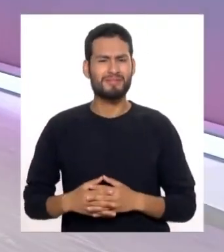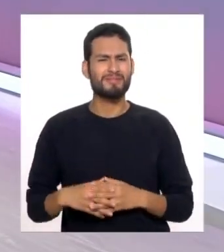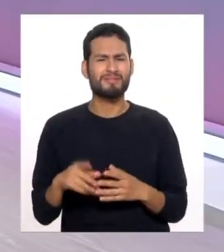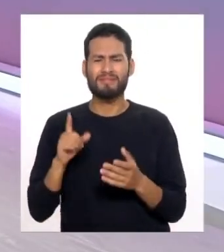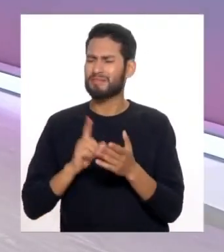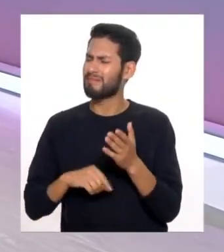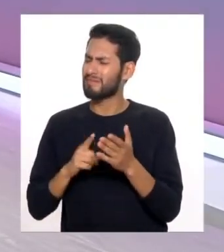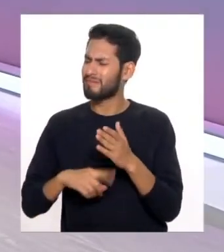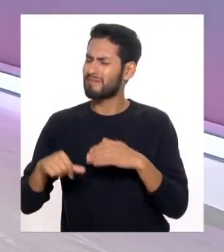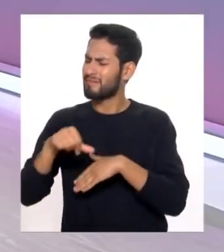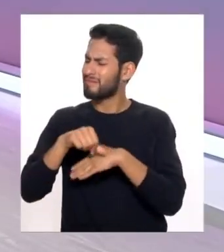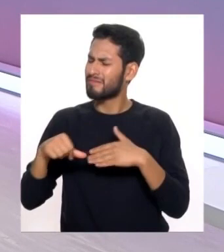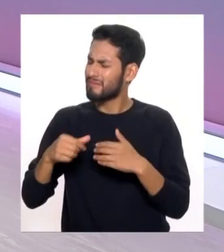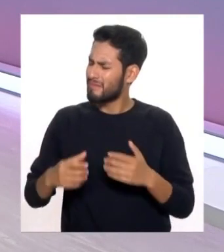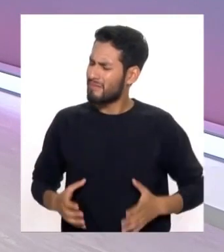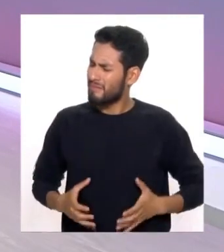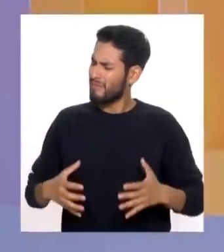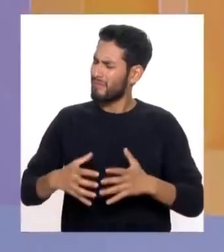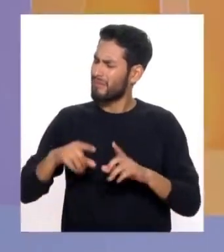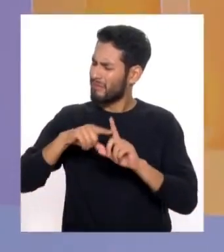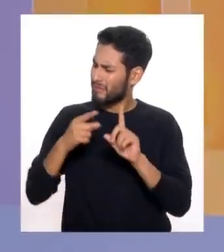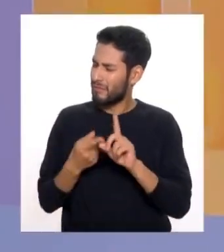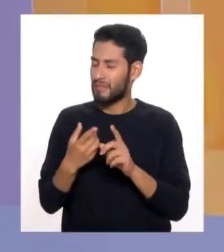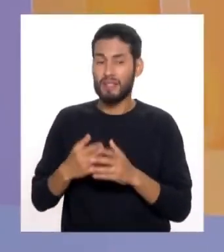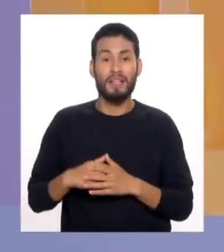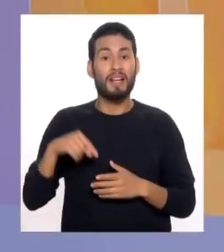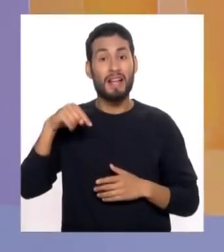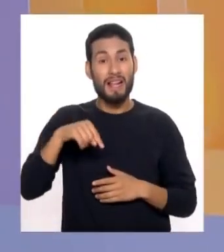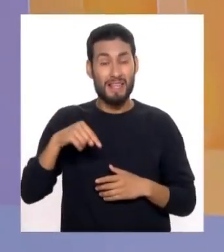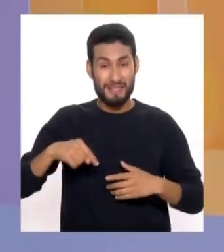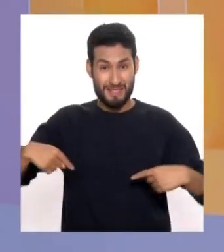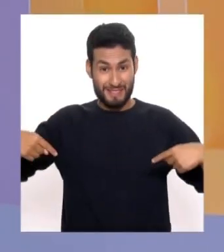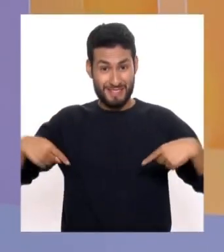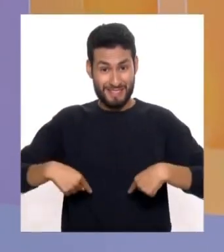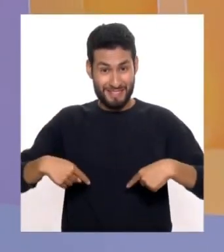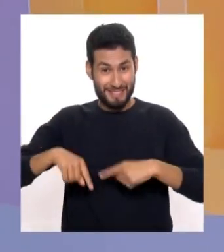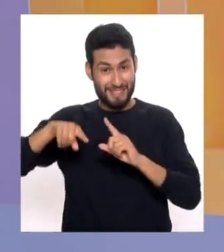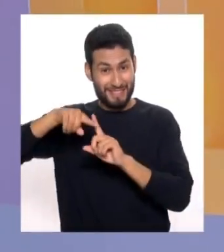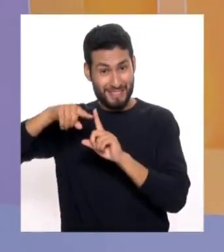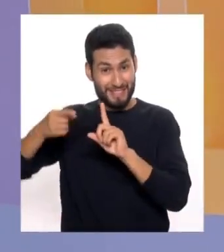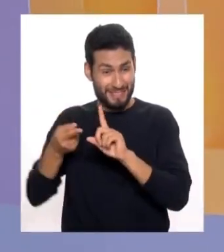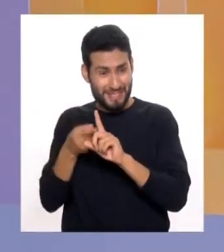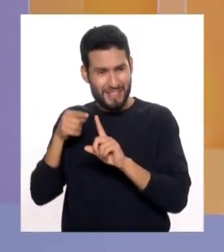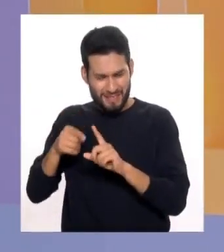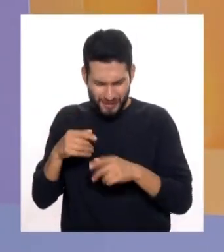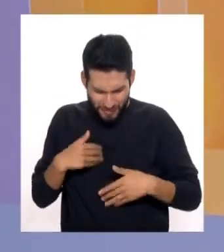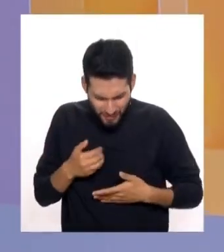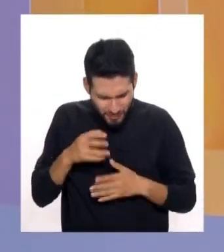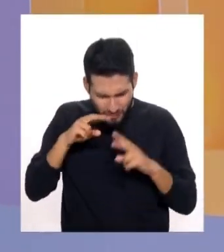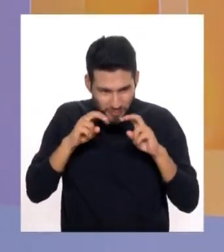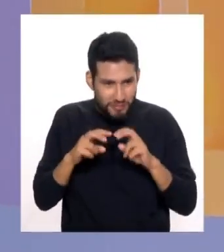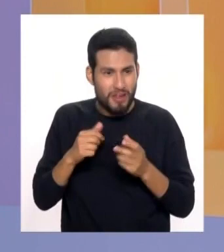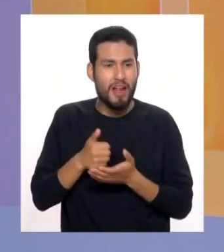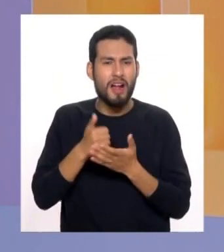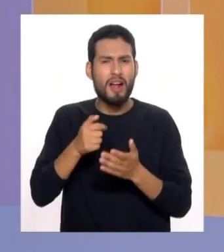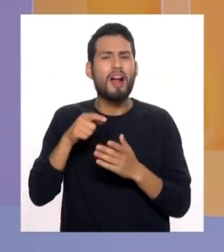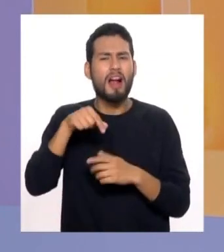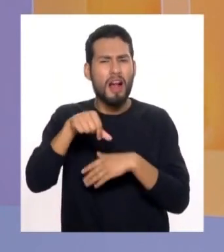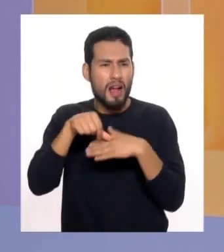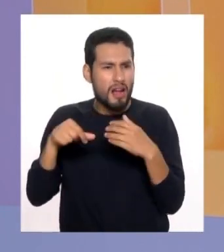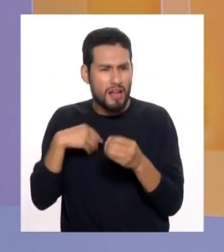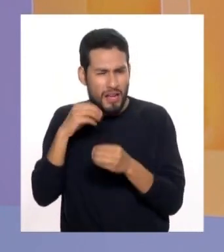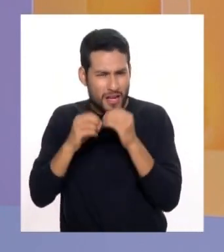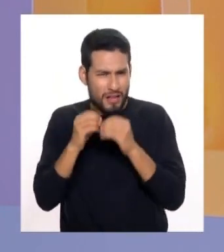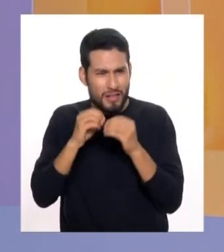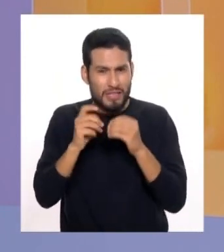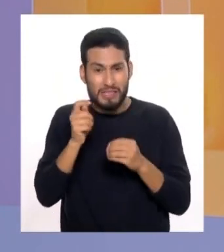consiste esta cirugía fetal? Es intervenir al feto dentro del útero de la madre para poder tratar algunas anomalías que